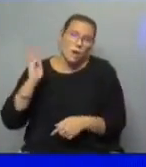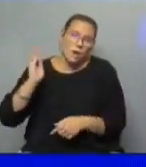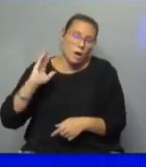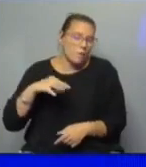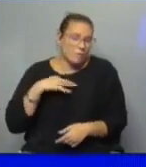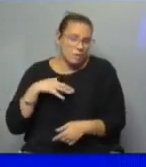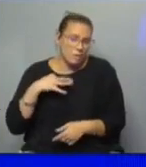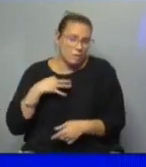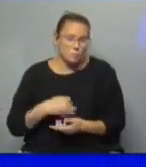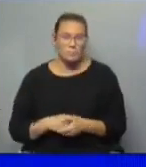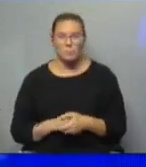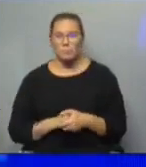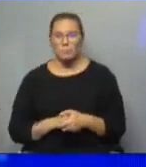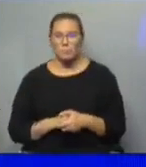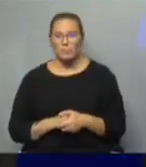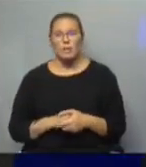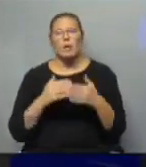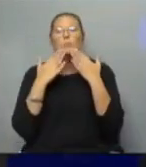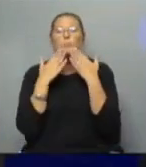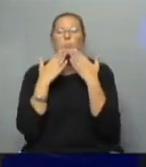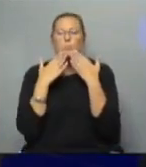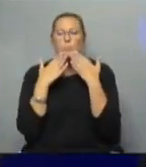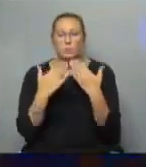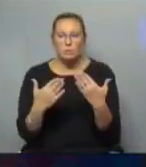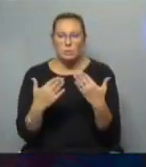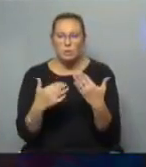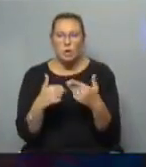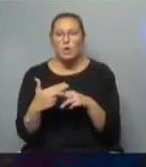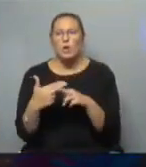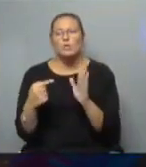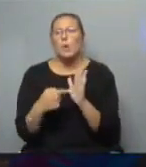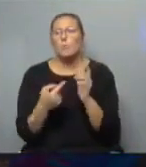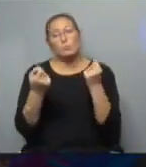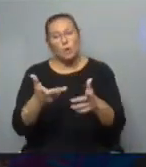vida. Elena, muchísimas gracias por no haber sé qué estado. Nota ponerles. No,